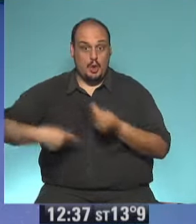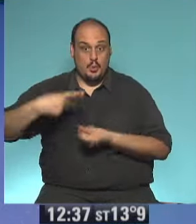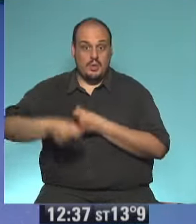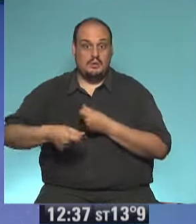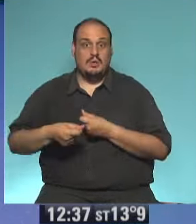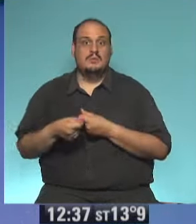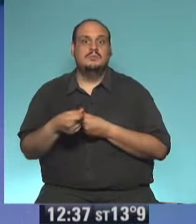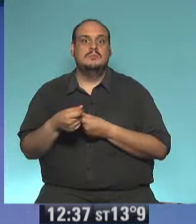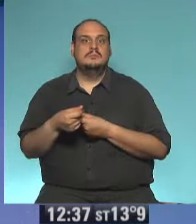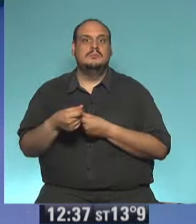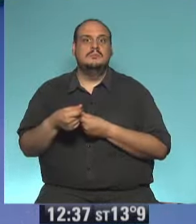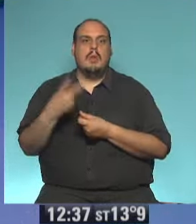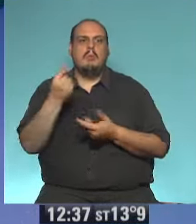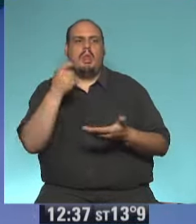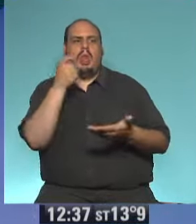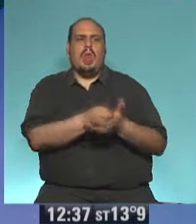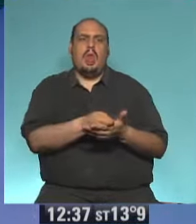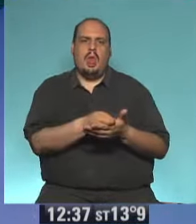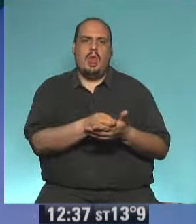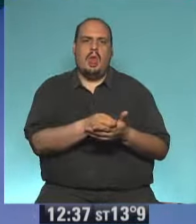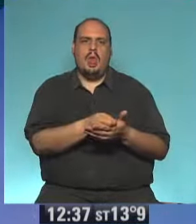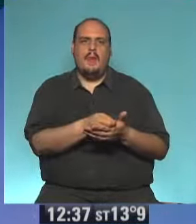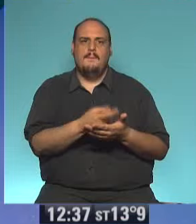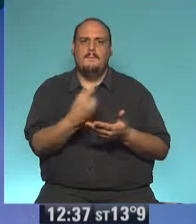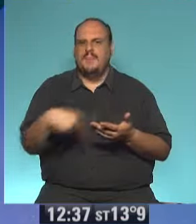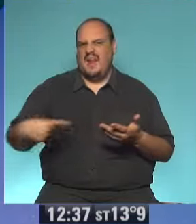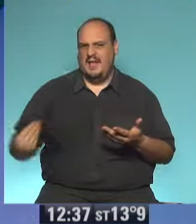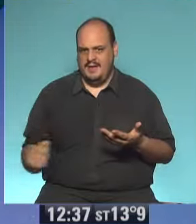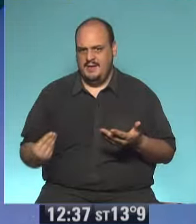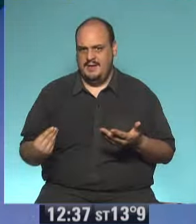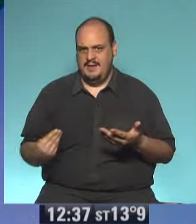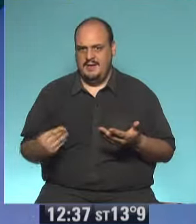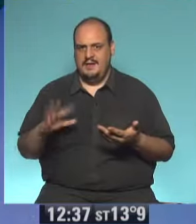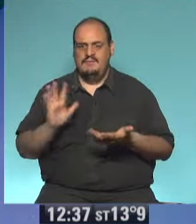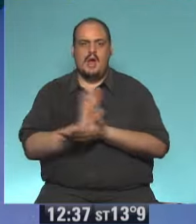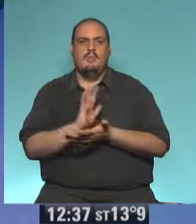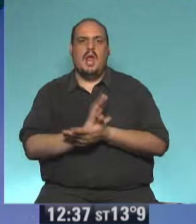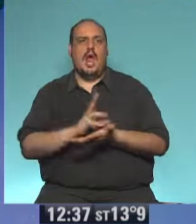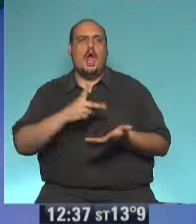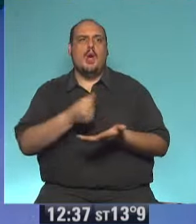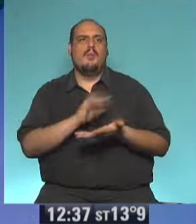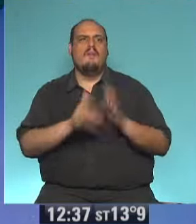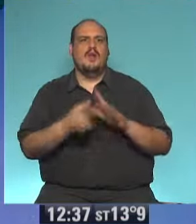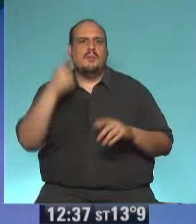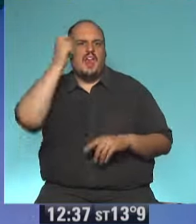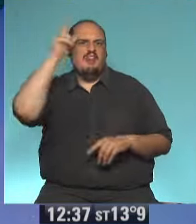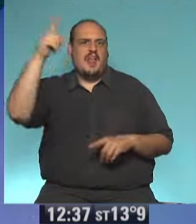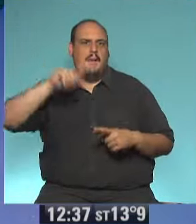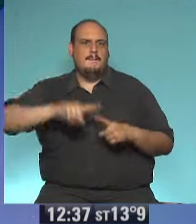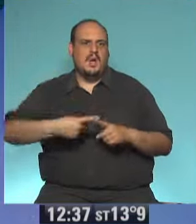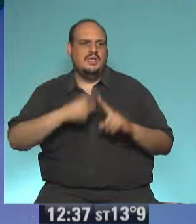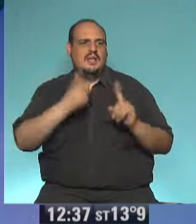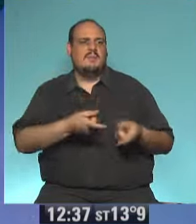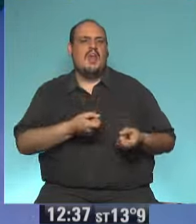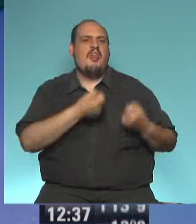poniendo su dinero, como vivir el consumo como un acto político y a quienes